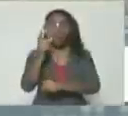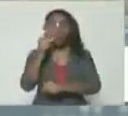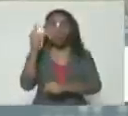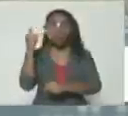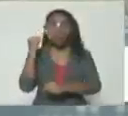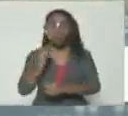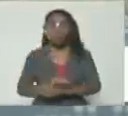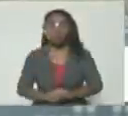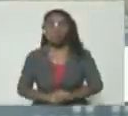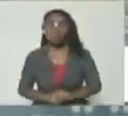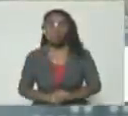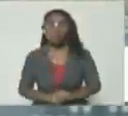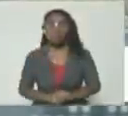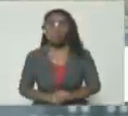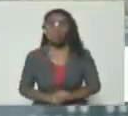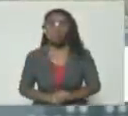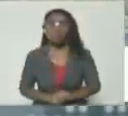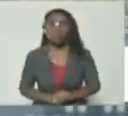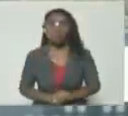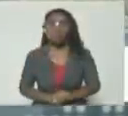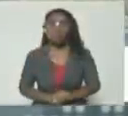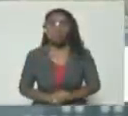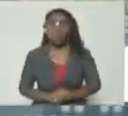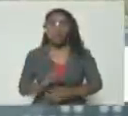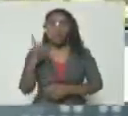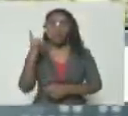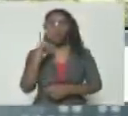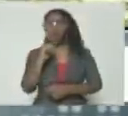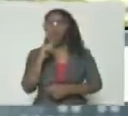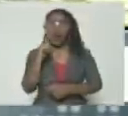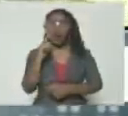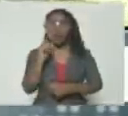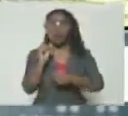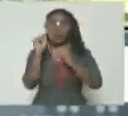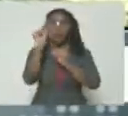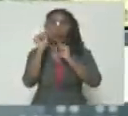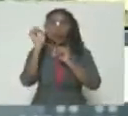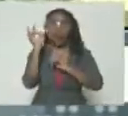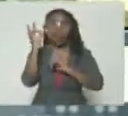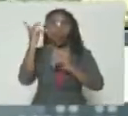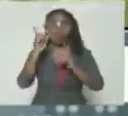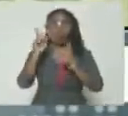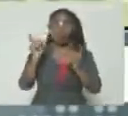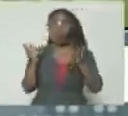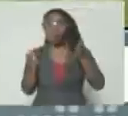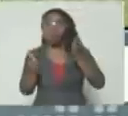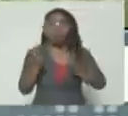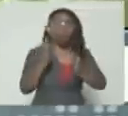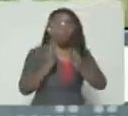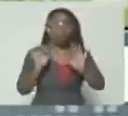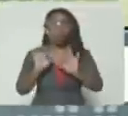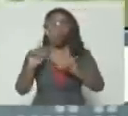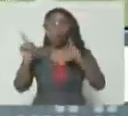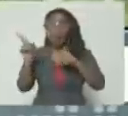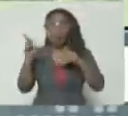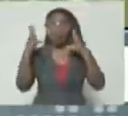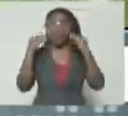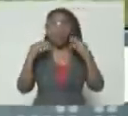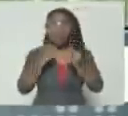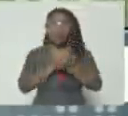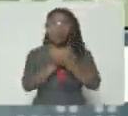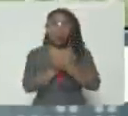trabajadores. No hay una máquina que los sustituya. Ahí están ellos con su experiencia, con su amor, con